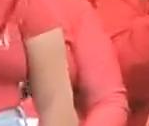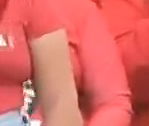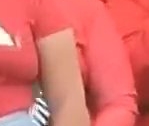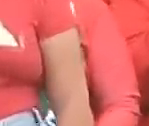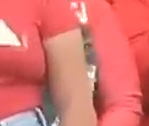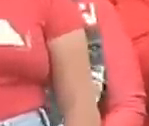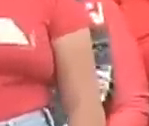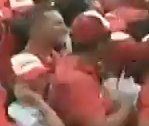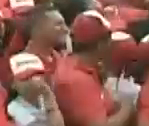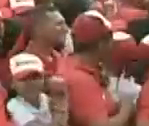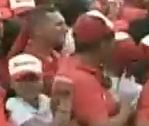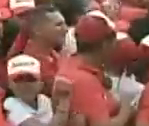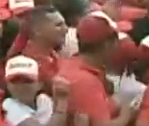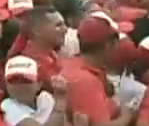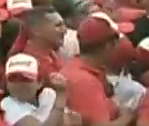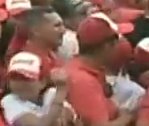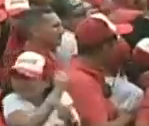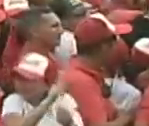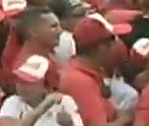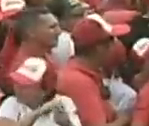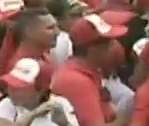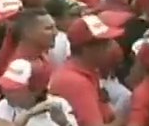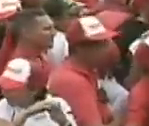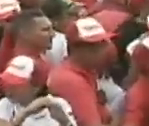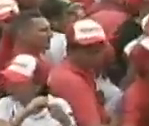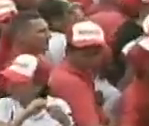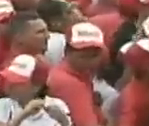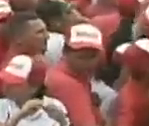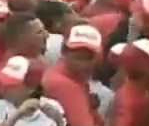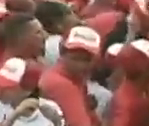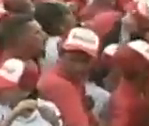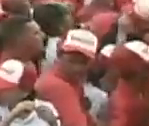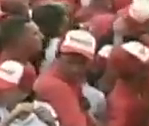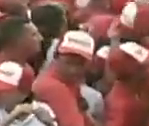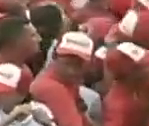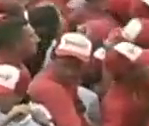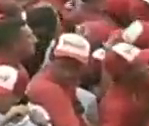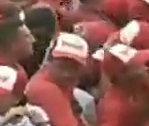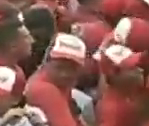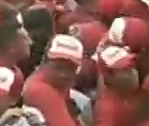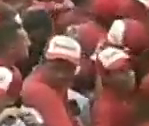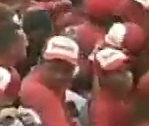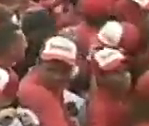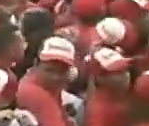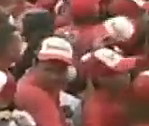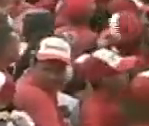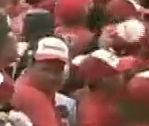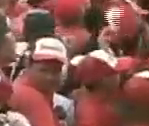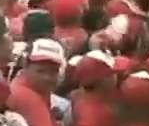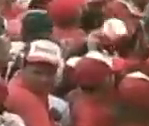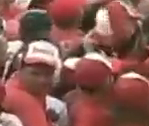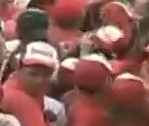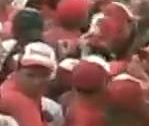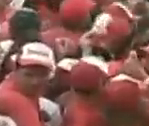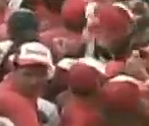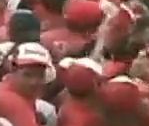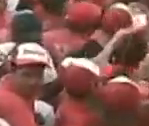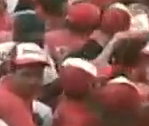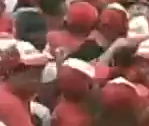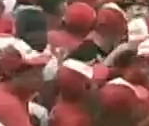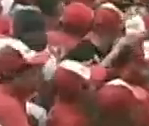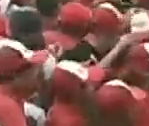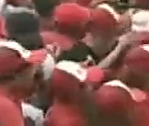tirados en una hamaca, en una cama. Seguir resistiendo en rebeldía, luchando, siempre, siempre